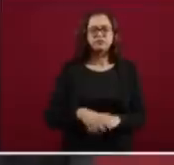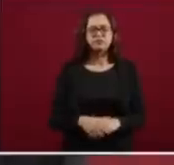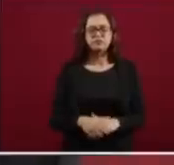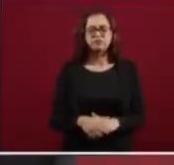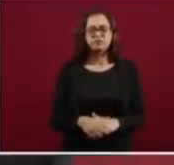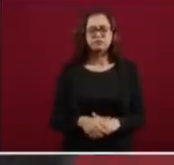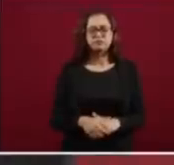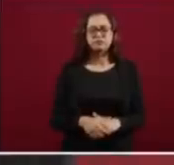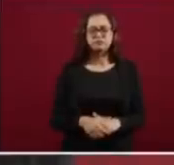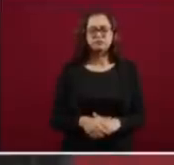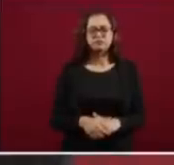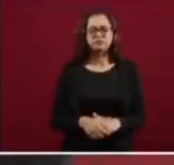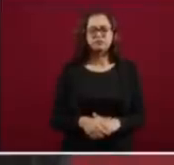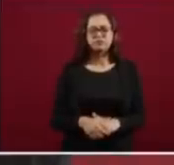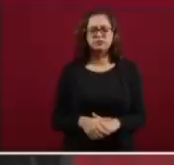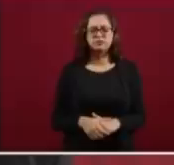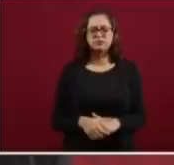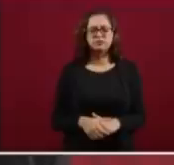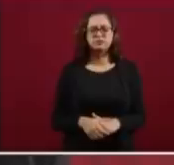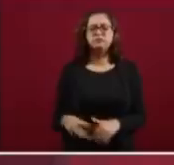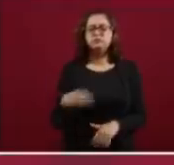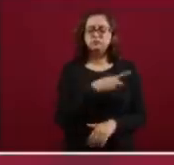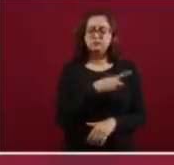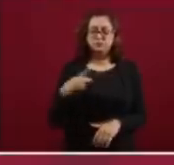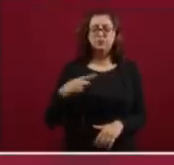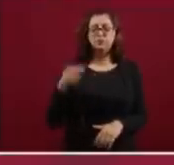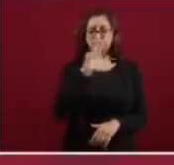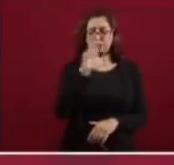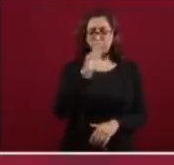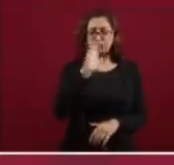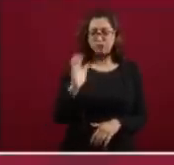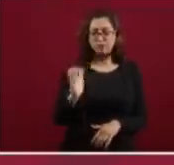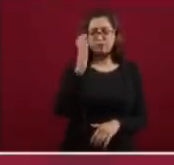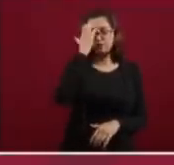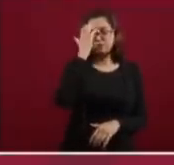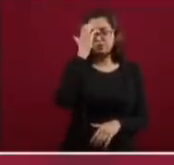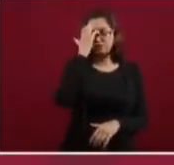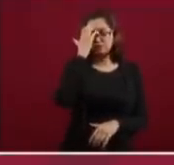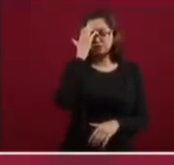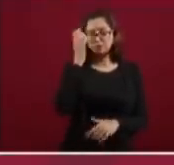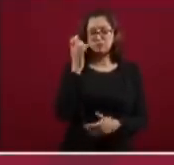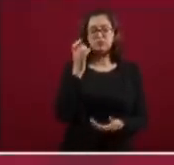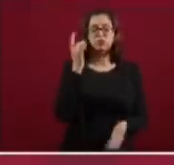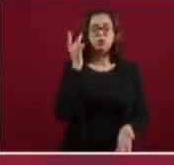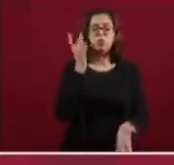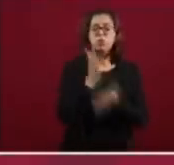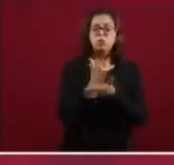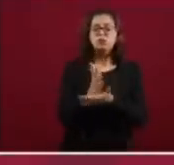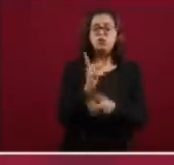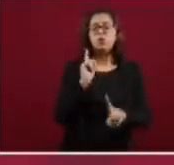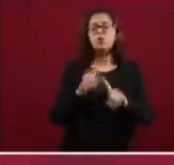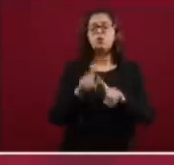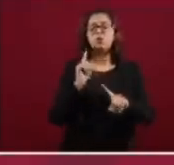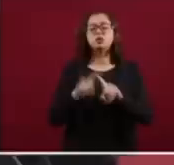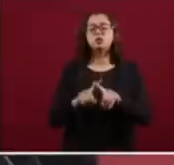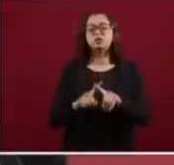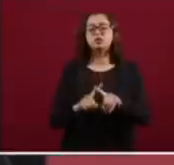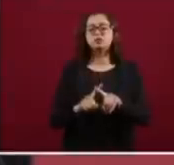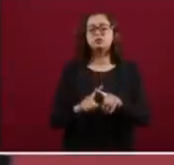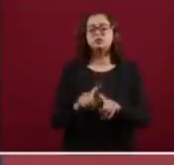tengo que reconocer que durante mucho tiempo la oposición sólo nos cubría la